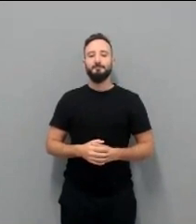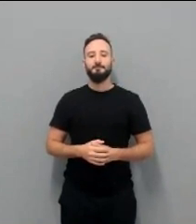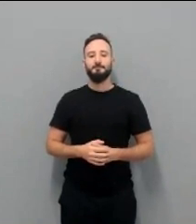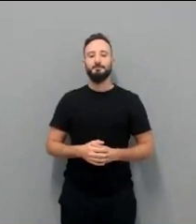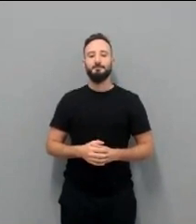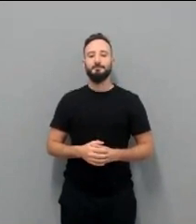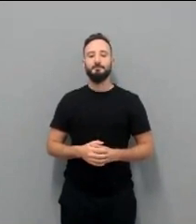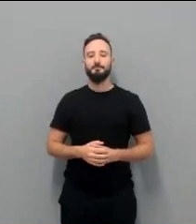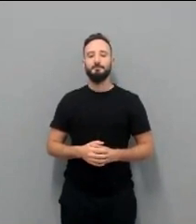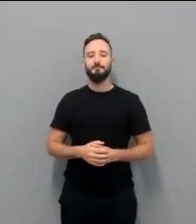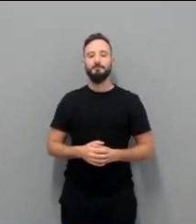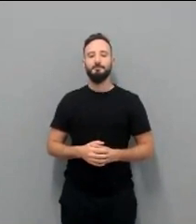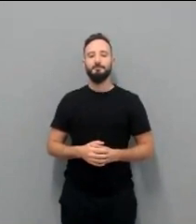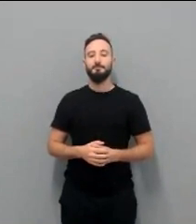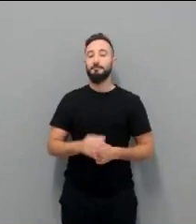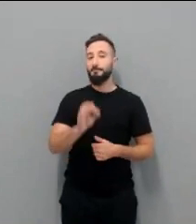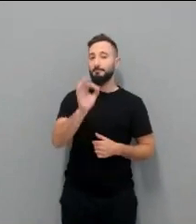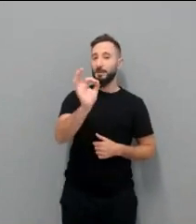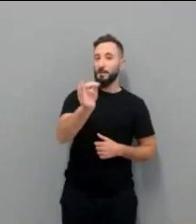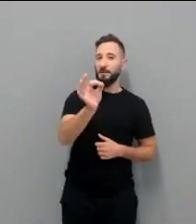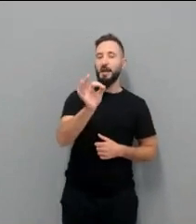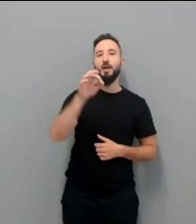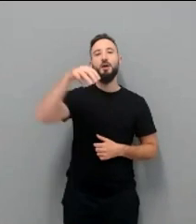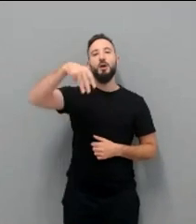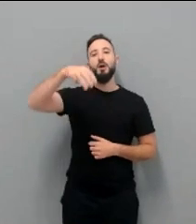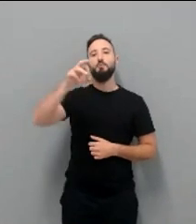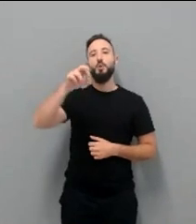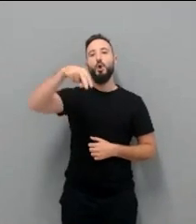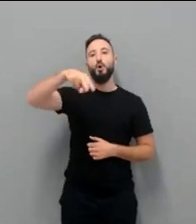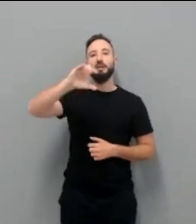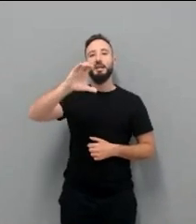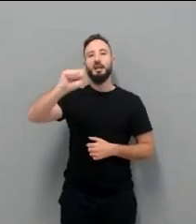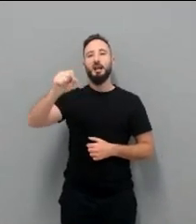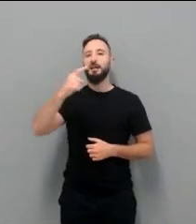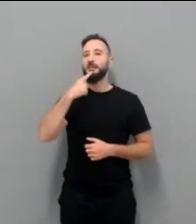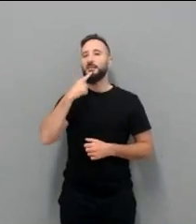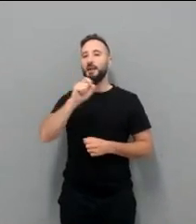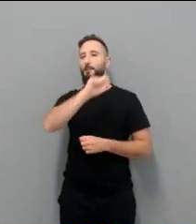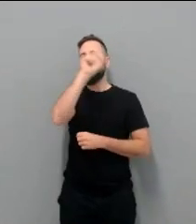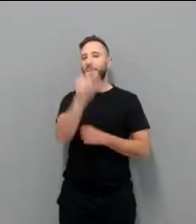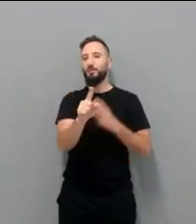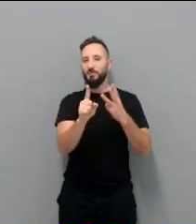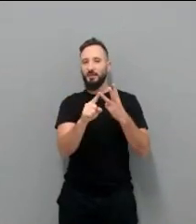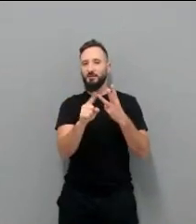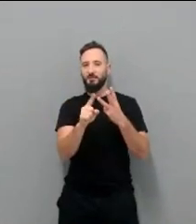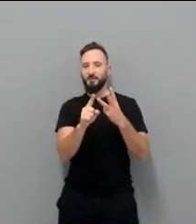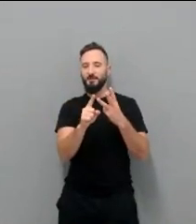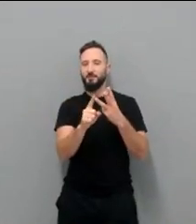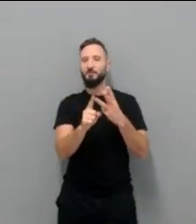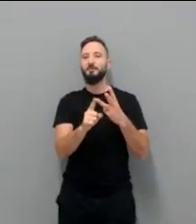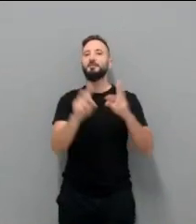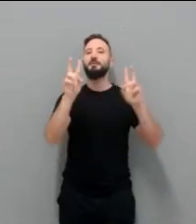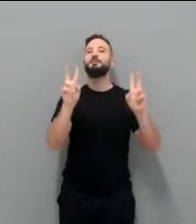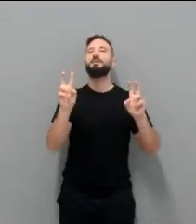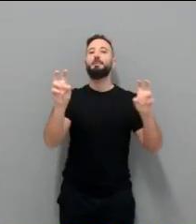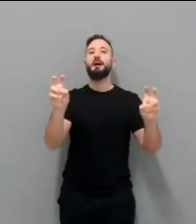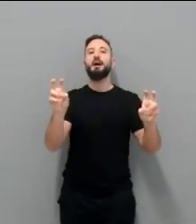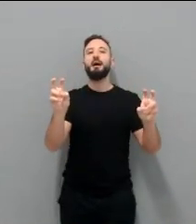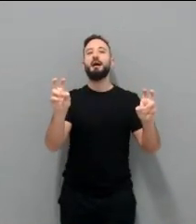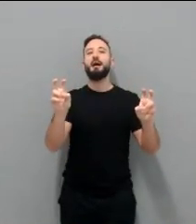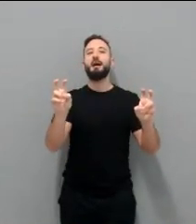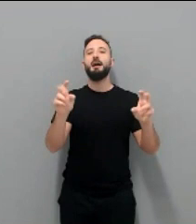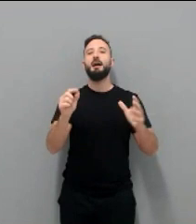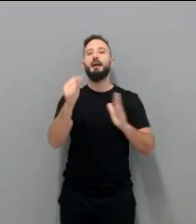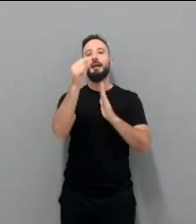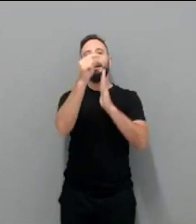Sí, en esta línea, Mónica dice, bueno, ya mi última pregunta, dice, el tema de los